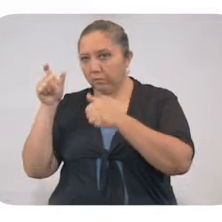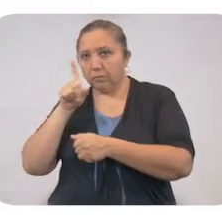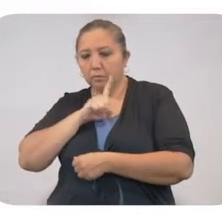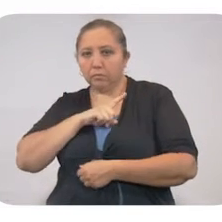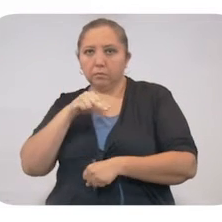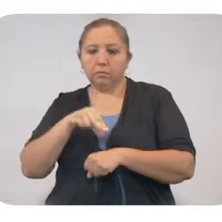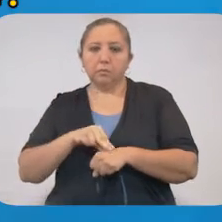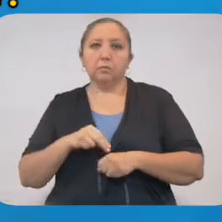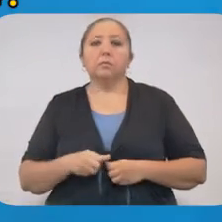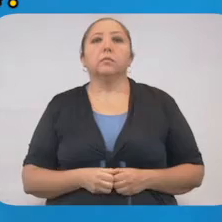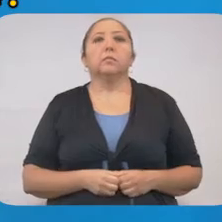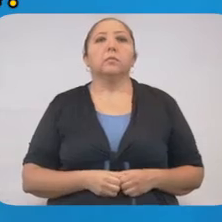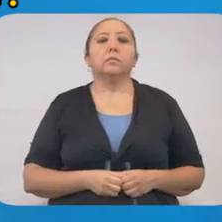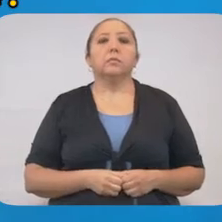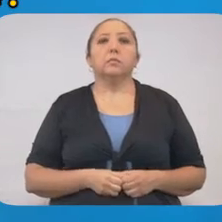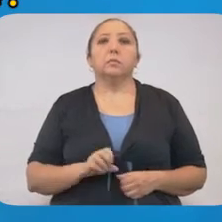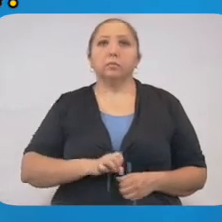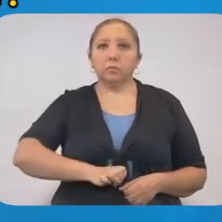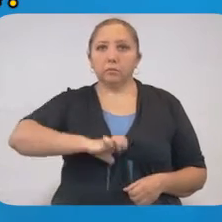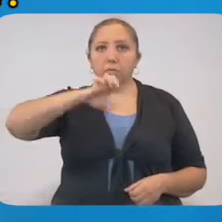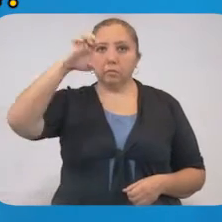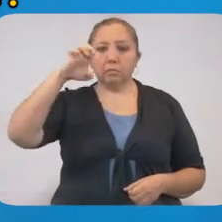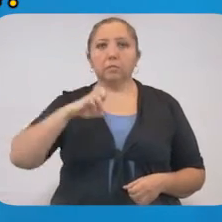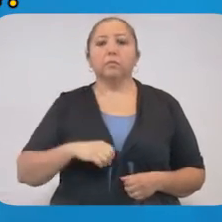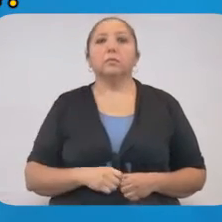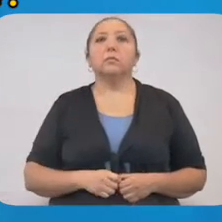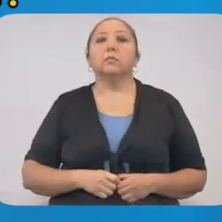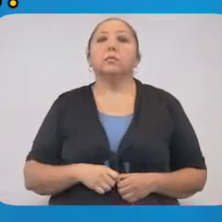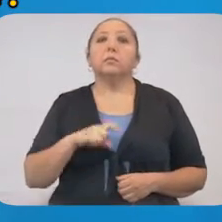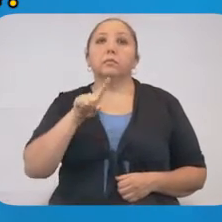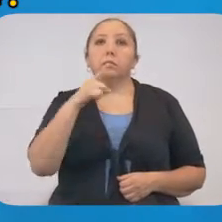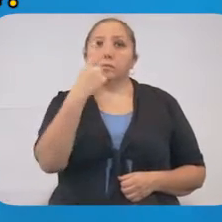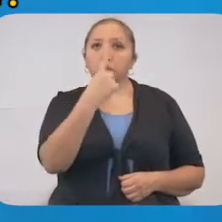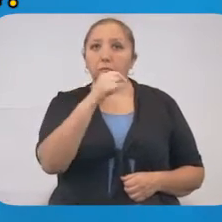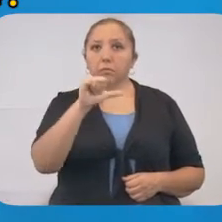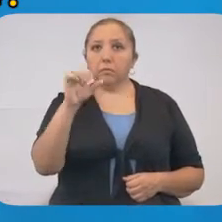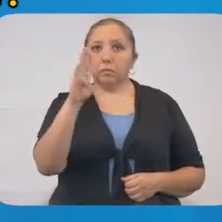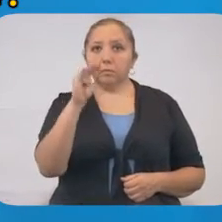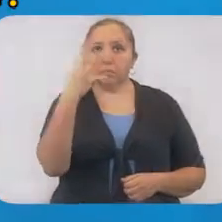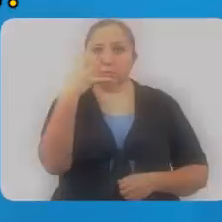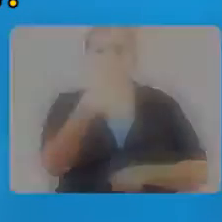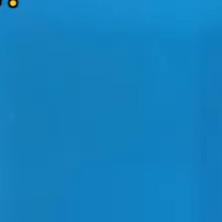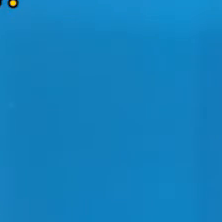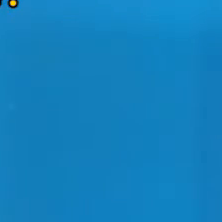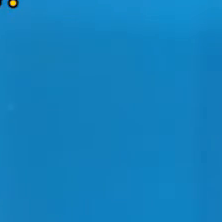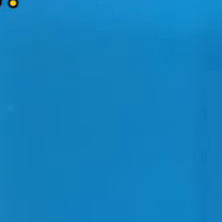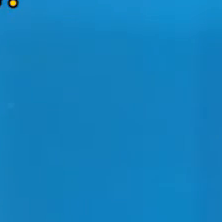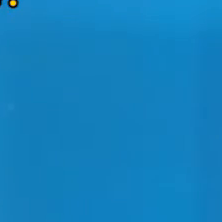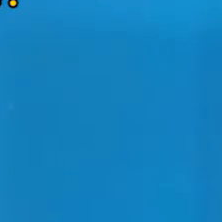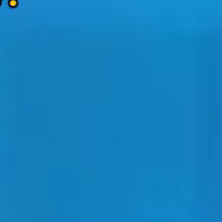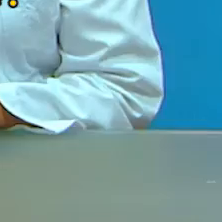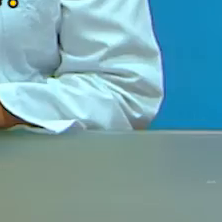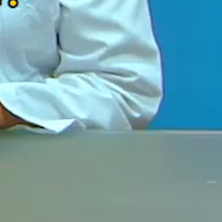aislamiento total. El rango de edad de los casos confirmados es de 1 a 94 años. 103 Cerro